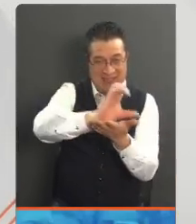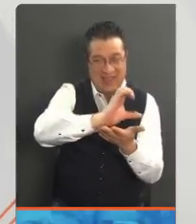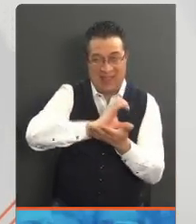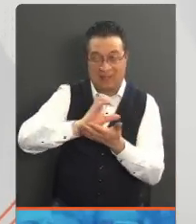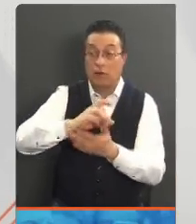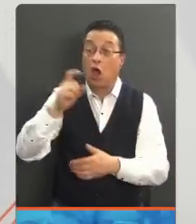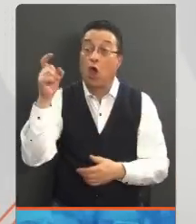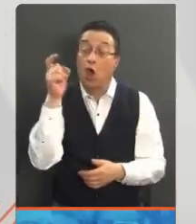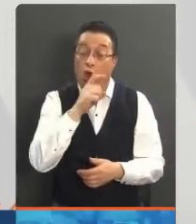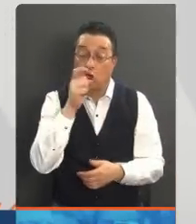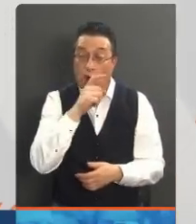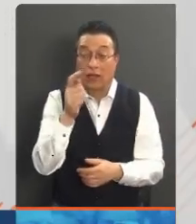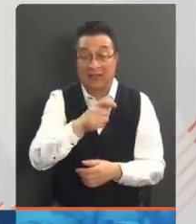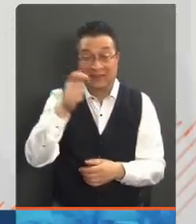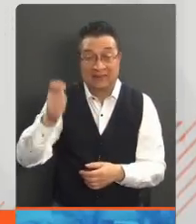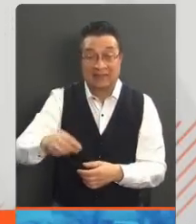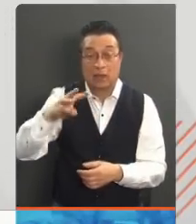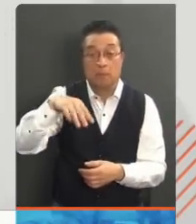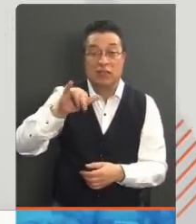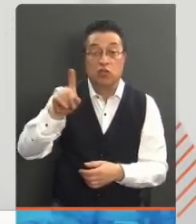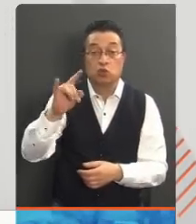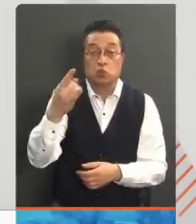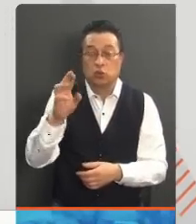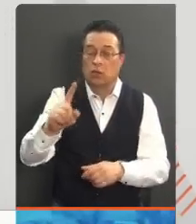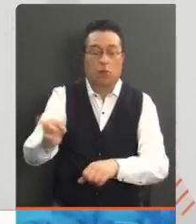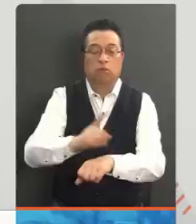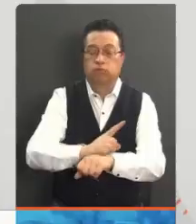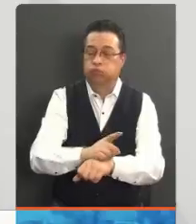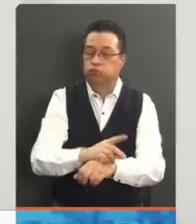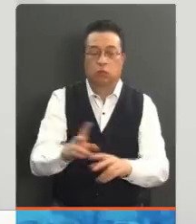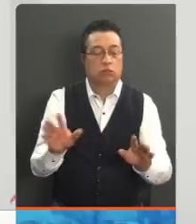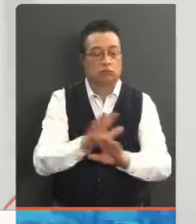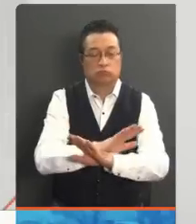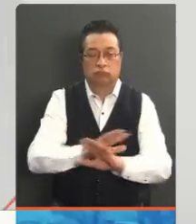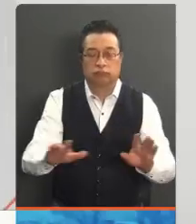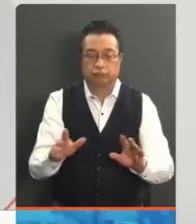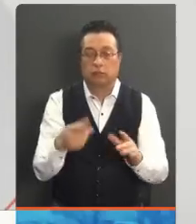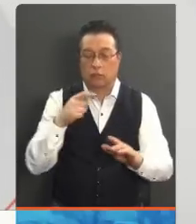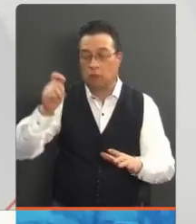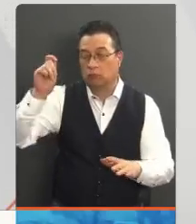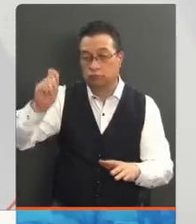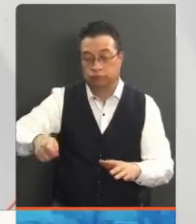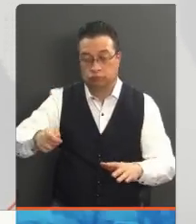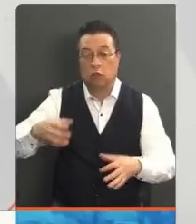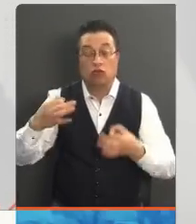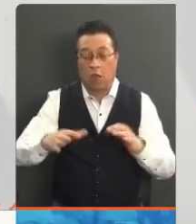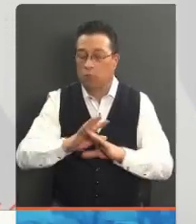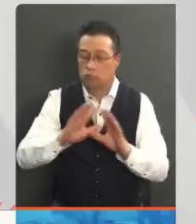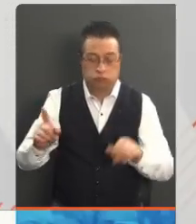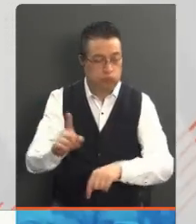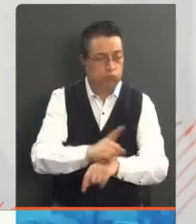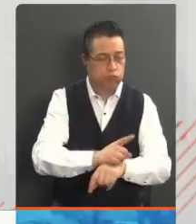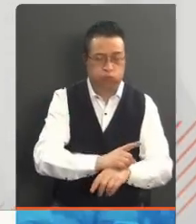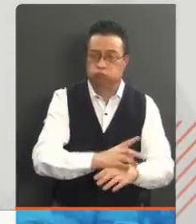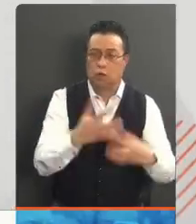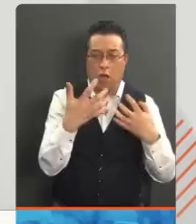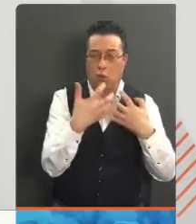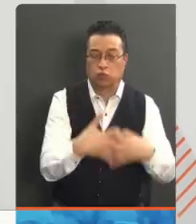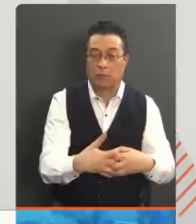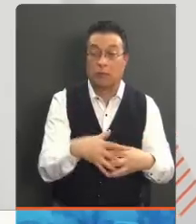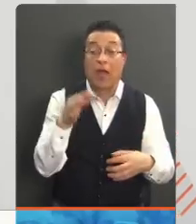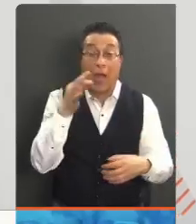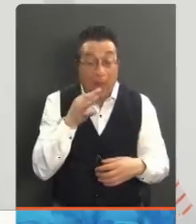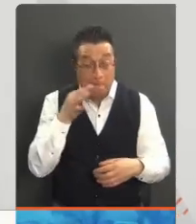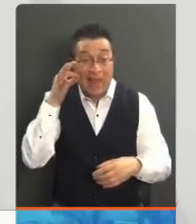rojo, Texas y Missouri, prohibieron de inmediato el aborto tras la derogación de la Corte Suprema. Fue así de instantáneo. Lo que está en